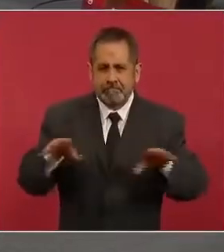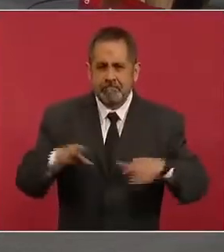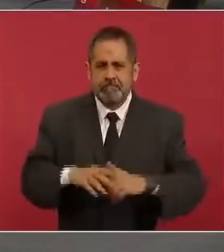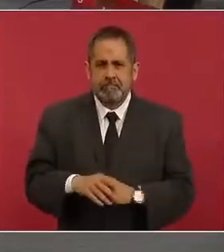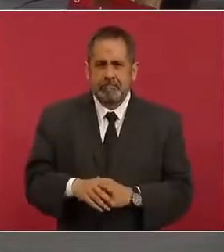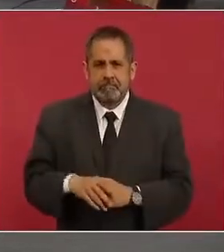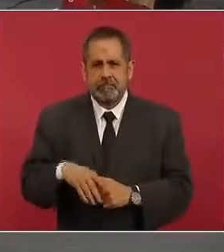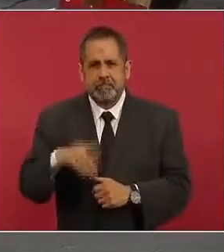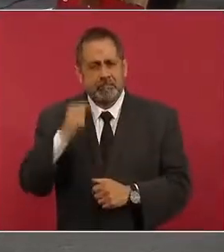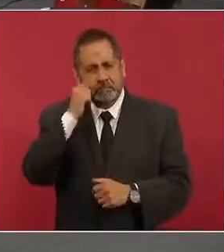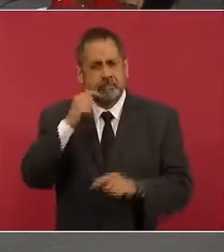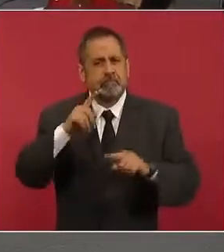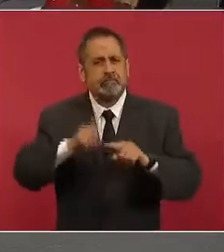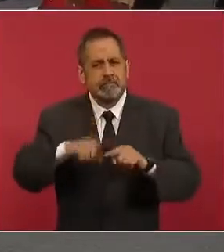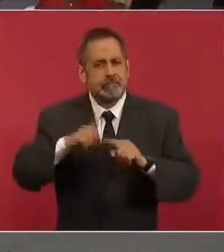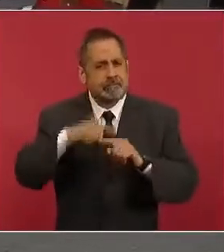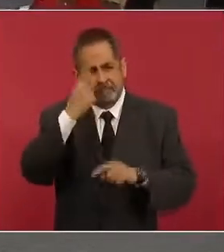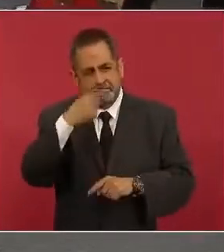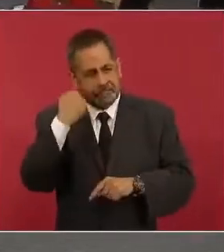trátese de quien se trate.